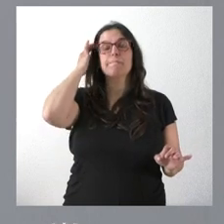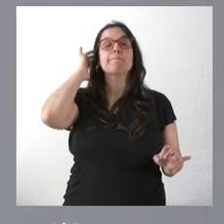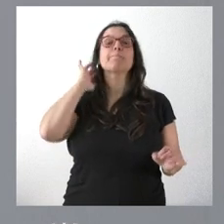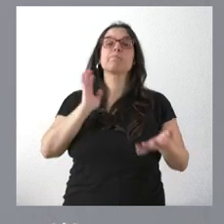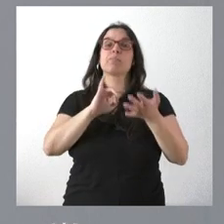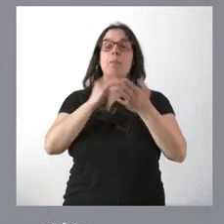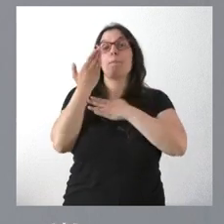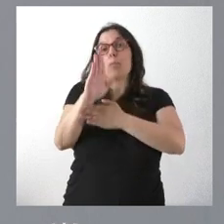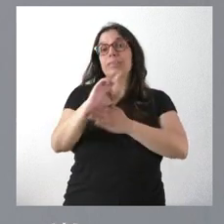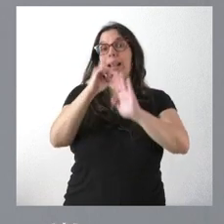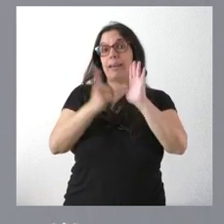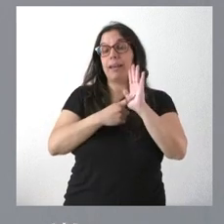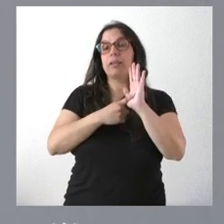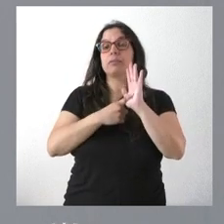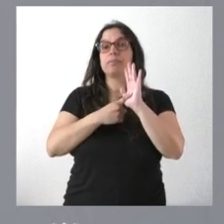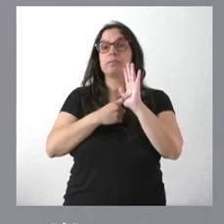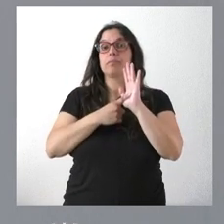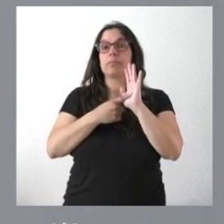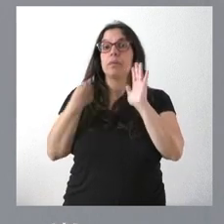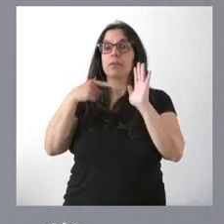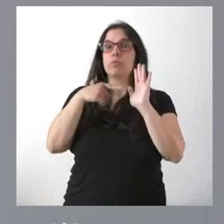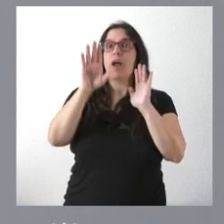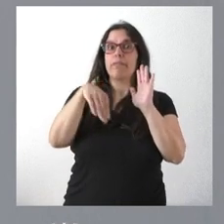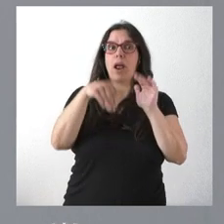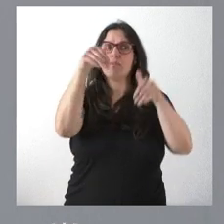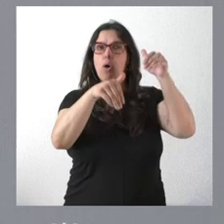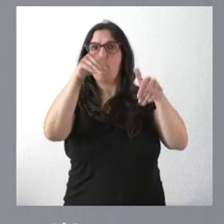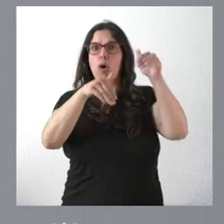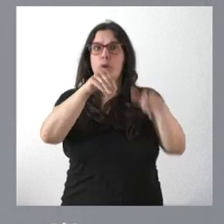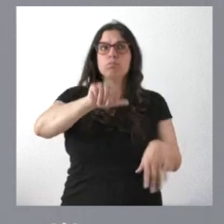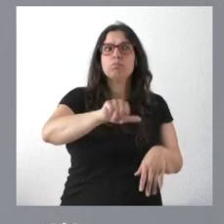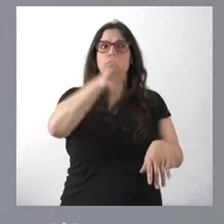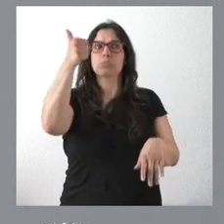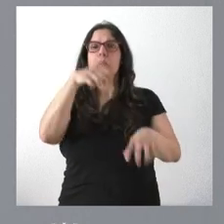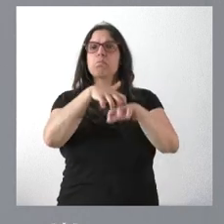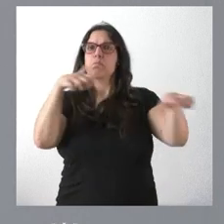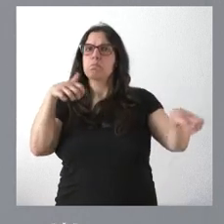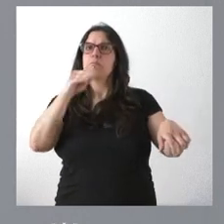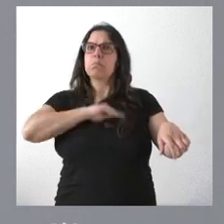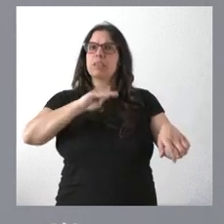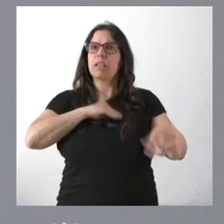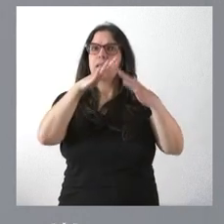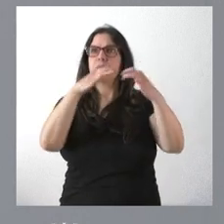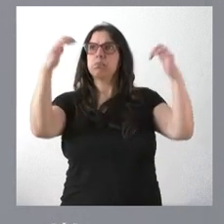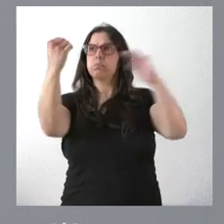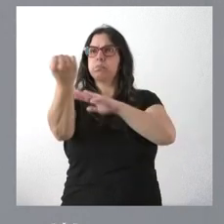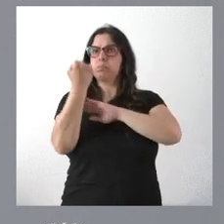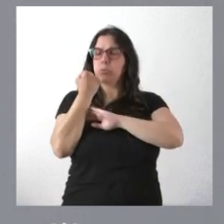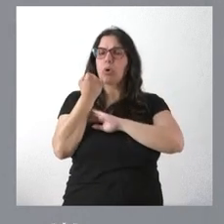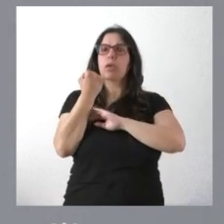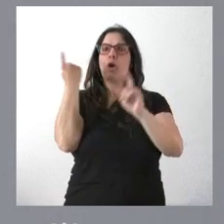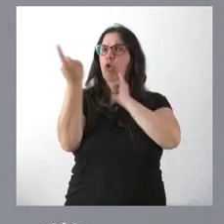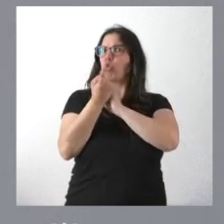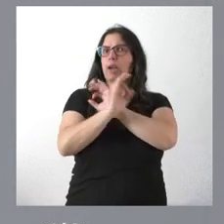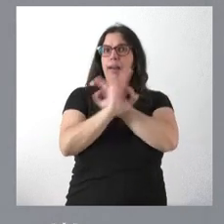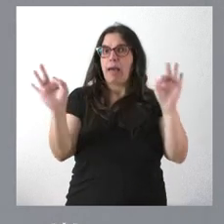la proposición de ley a la que hemos hecho referencia fuera tomada en consideración con un amplio respaldo parlamentario y sin ningún voto en contra, refleja